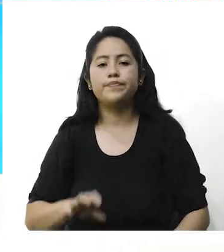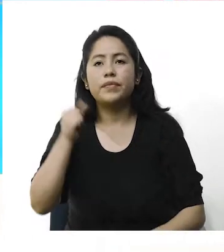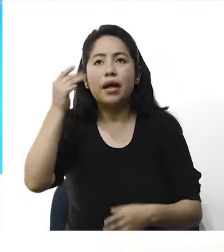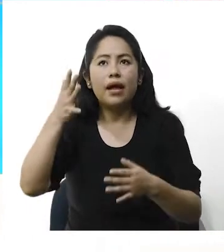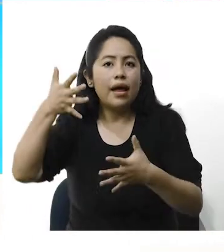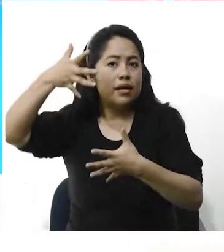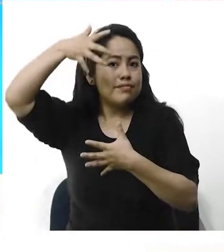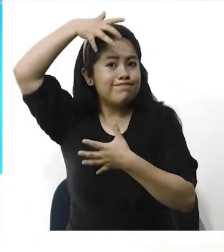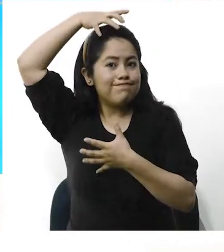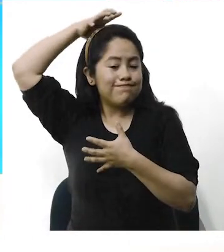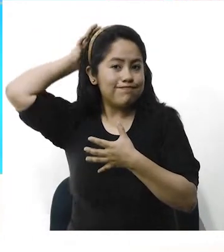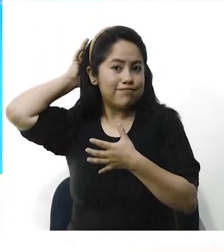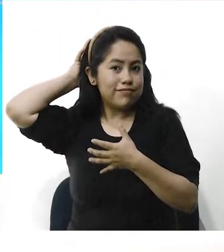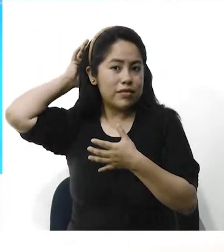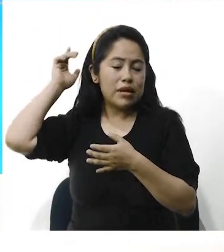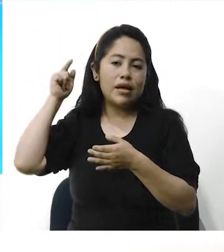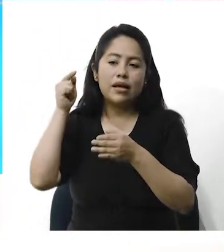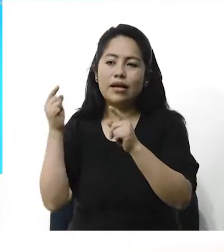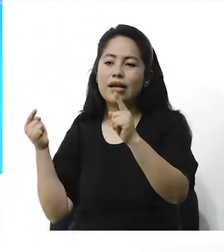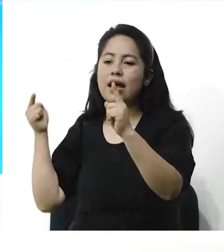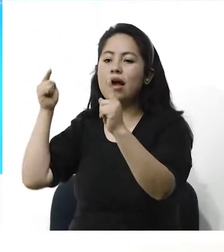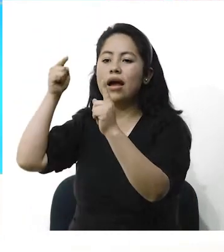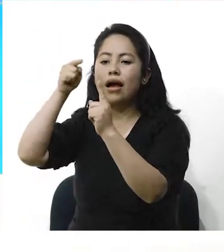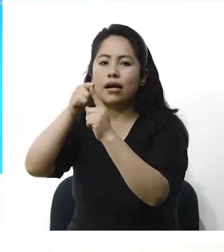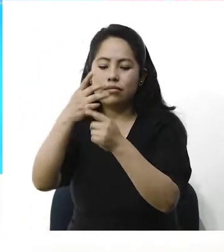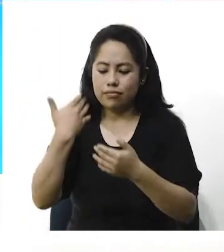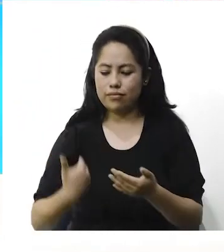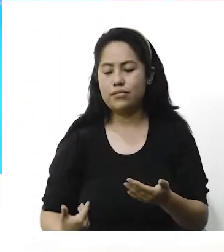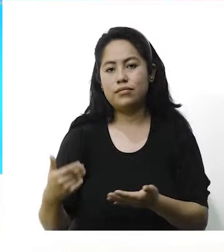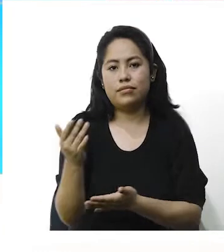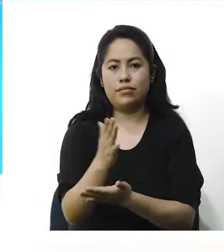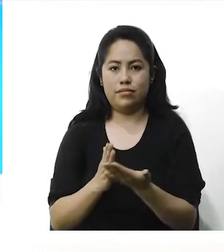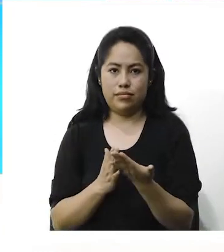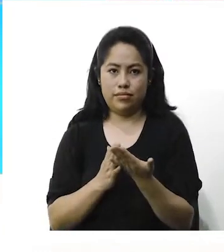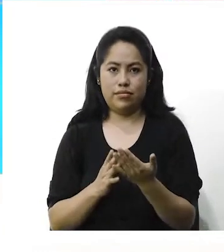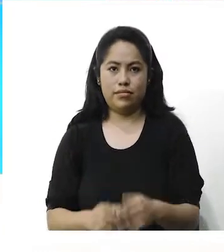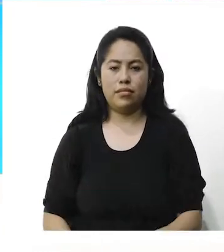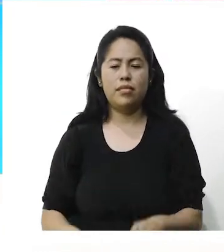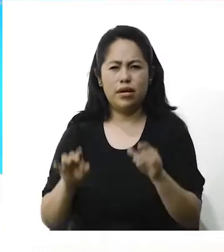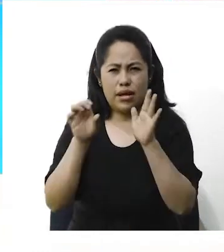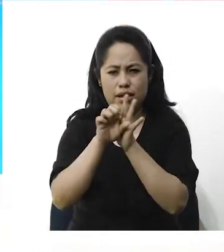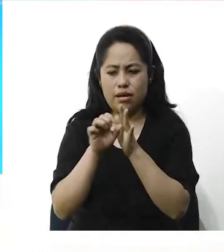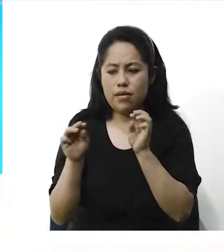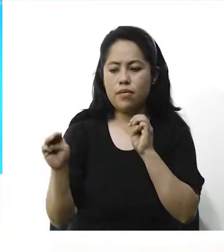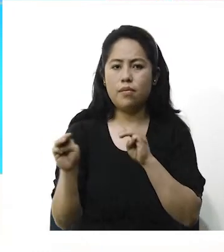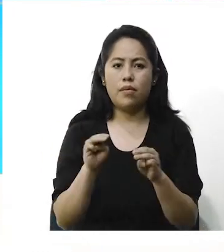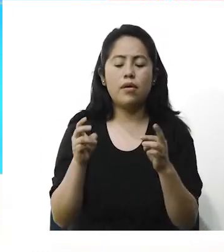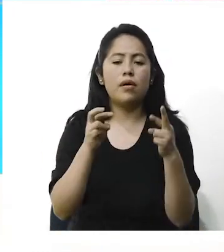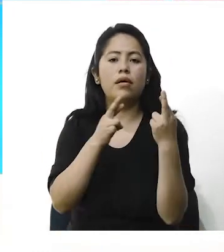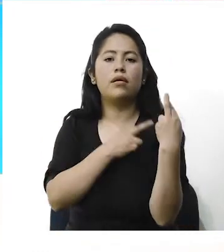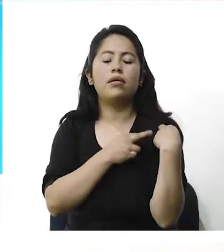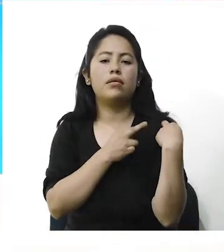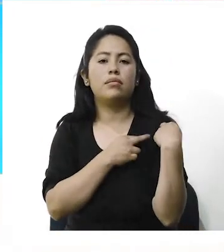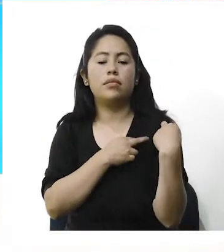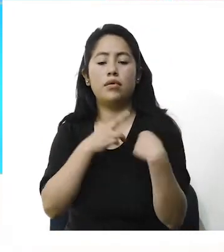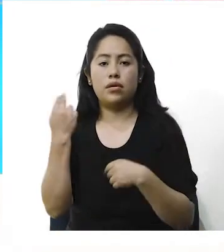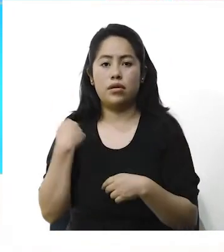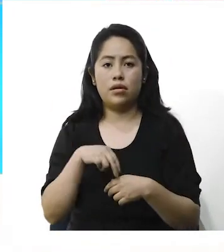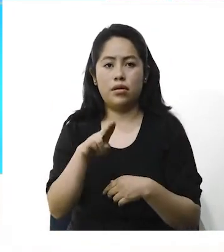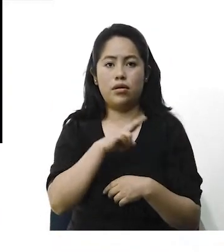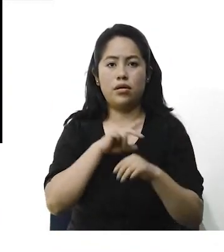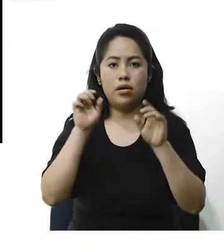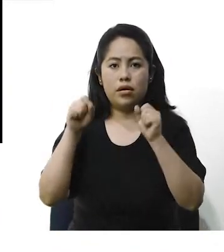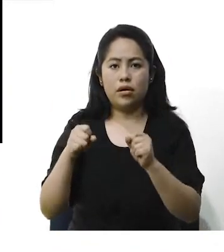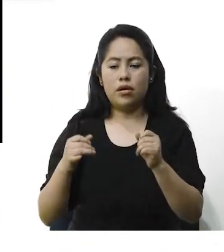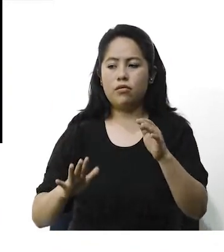los movimientos. Por ejemplo, estas motoras son las responsables de que nosotros levantemos la